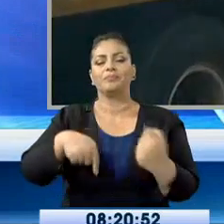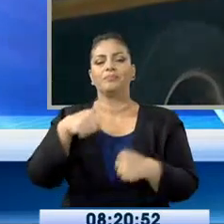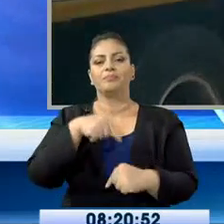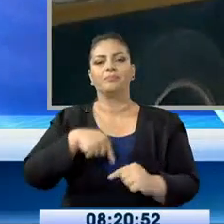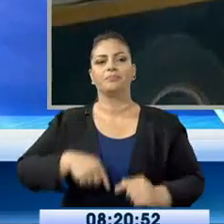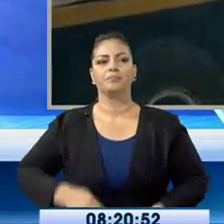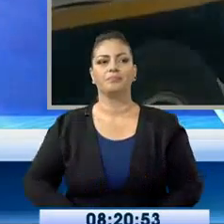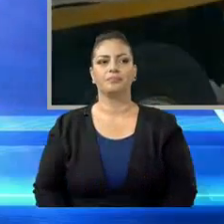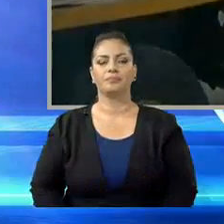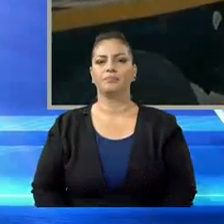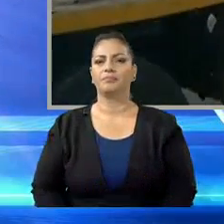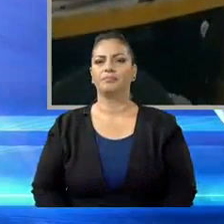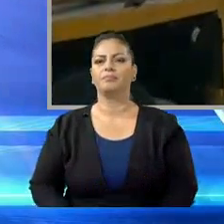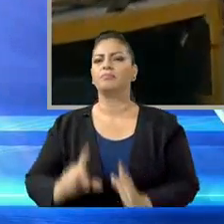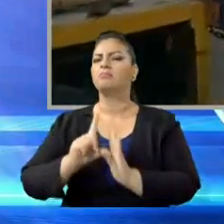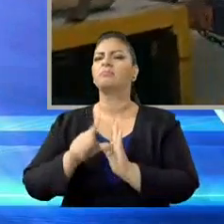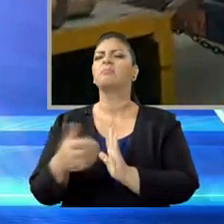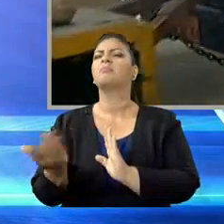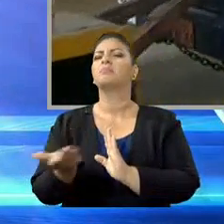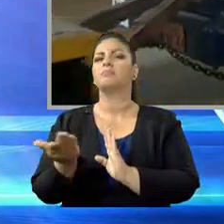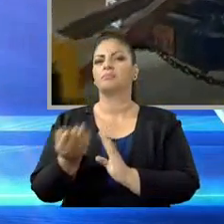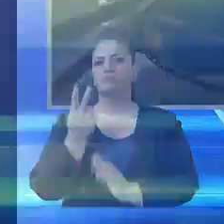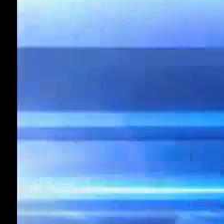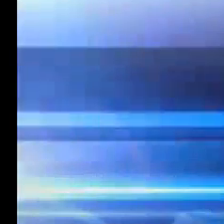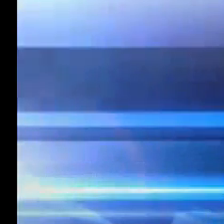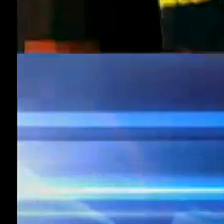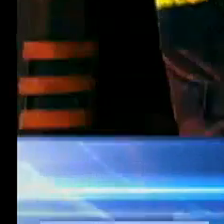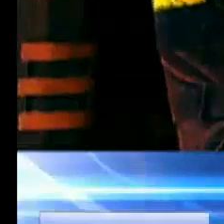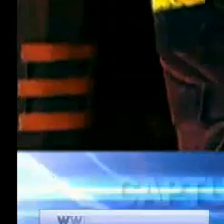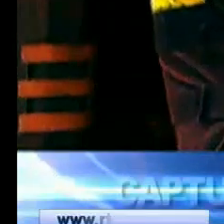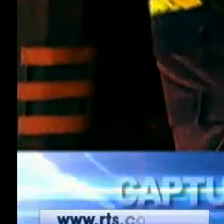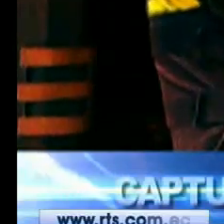ya volvemos. Lo que se viene enseguida, amigos. A ver, ¿qué viene?